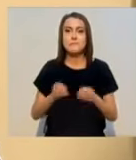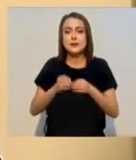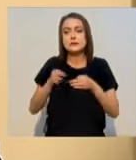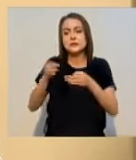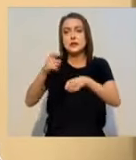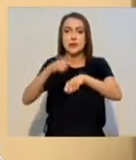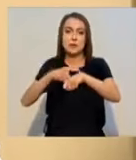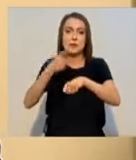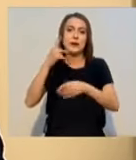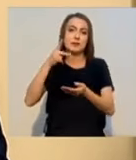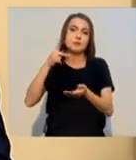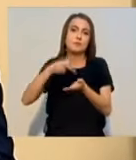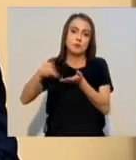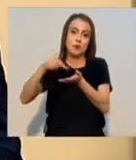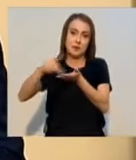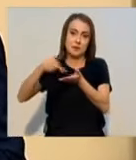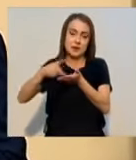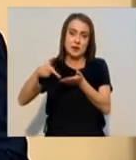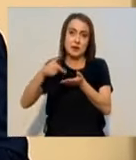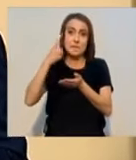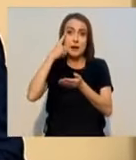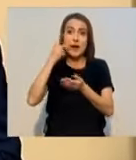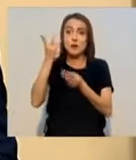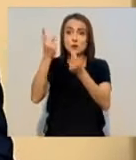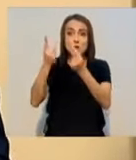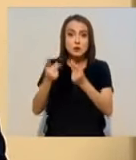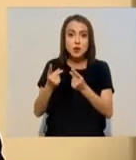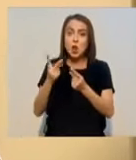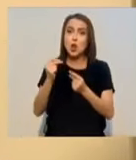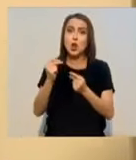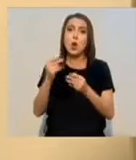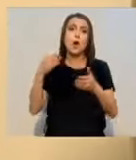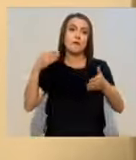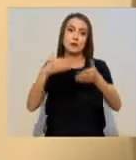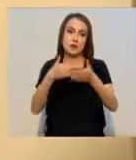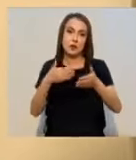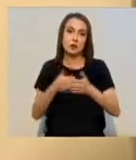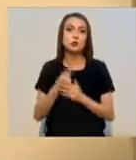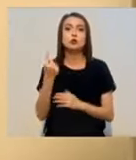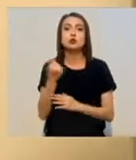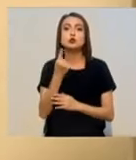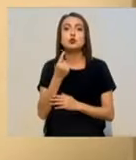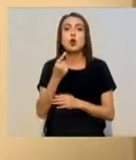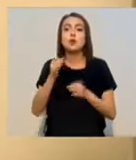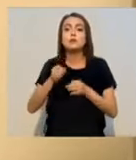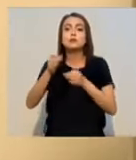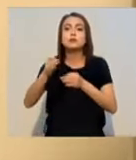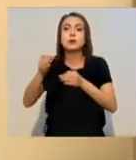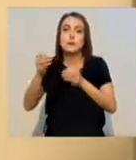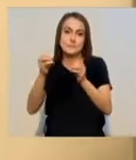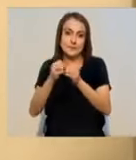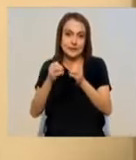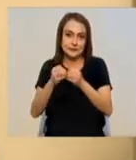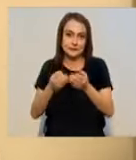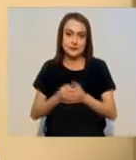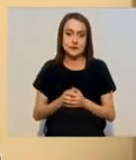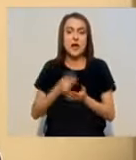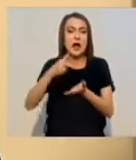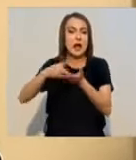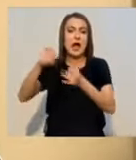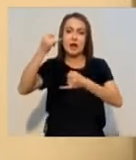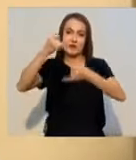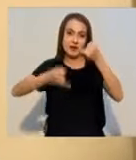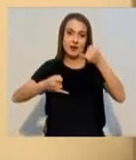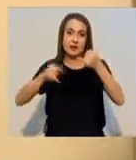hipoteca al final para que el monto de la cuota no fuera afectado. Simplemente se darían unas cuotas adicionales al